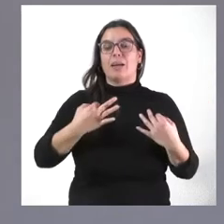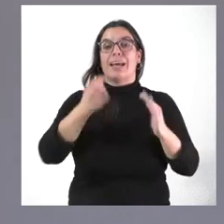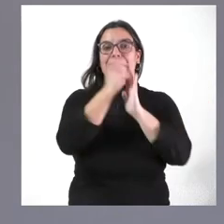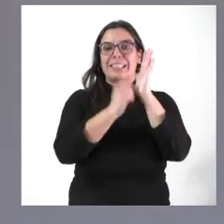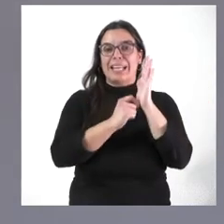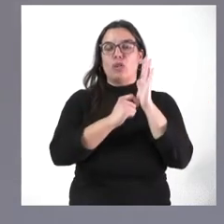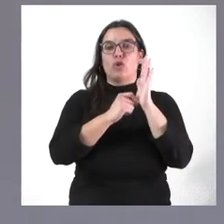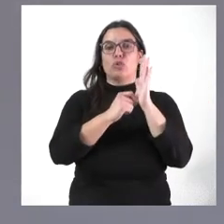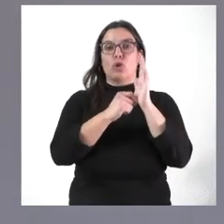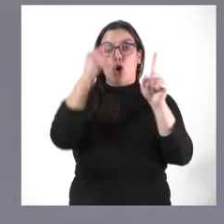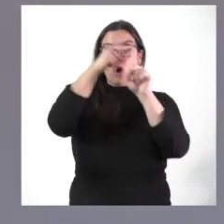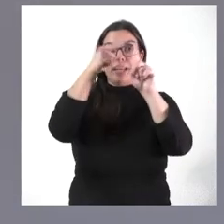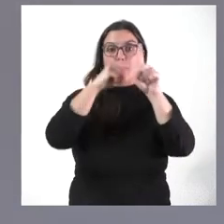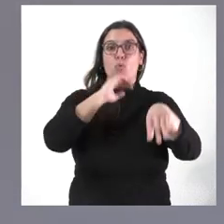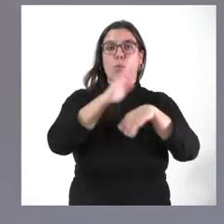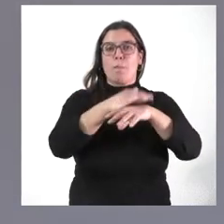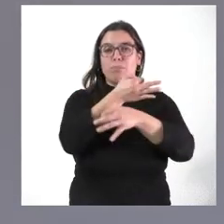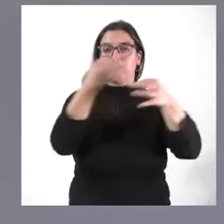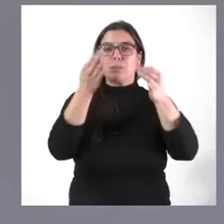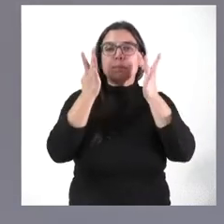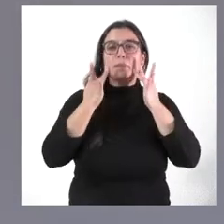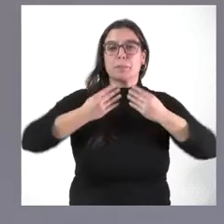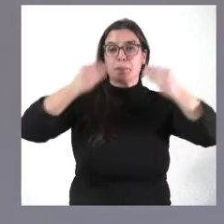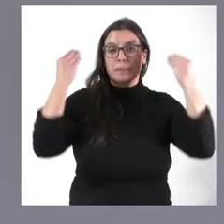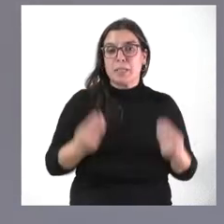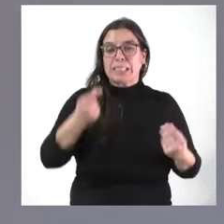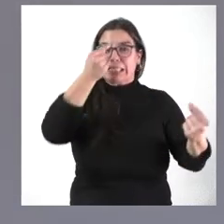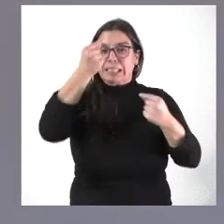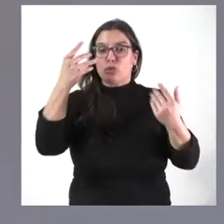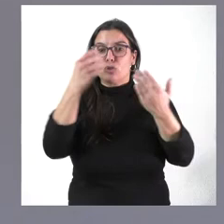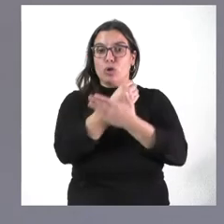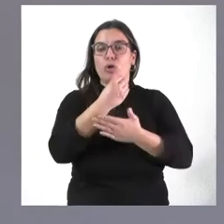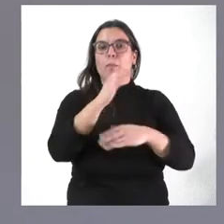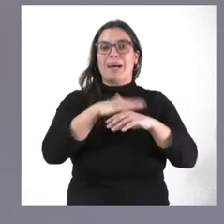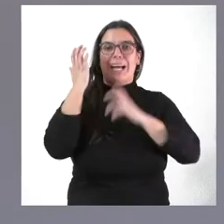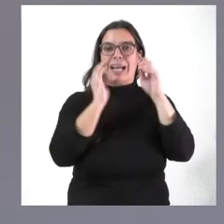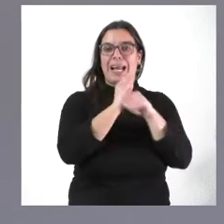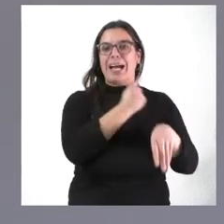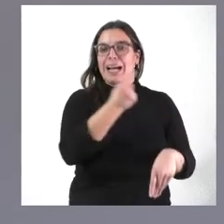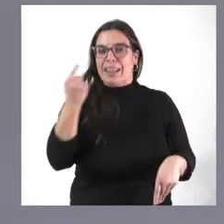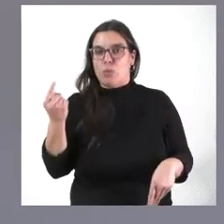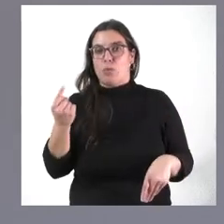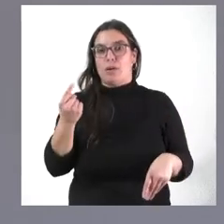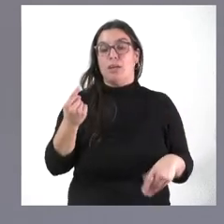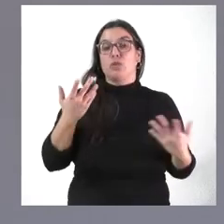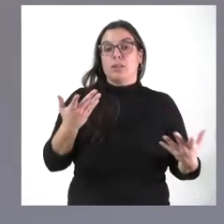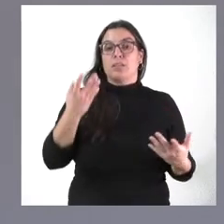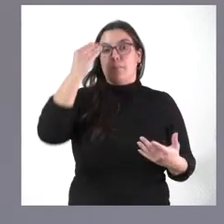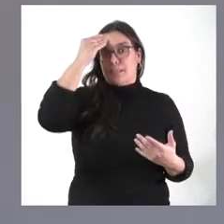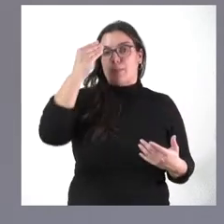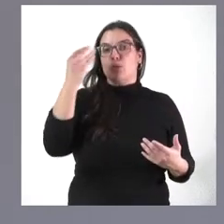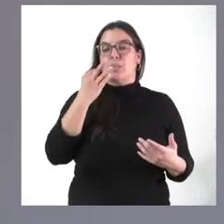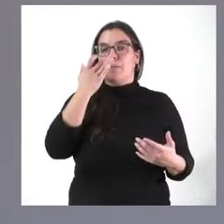criterios y objetivos para cada una de estas granjas y para cada uno de vuestro trabajo que se puedan crear y por tanto donde entendemos que hay que intensificar